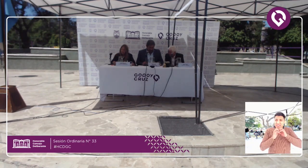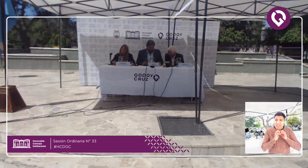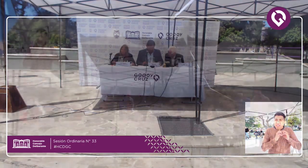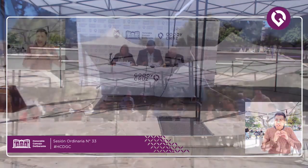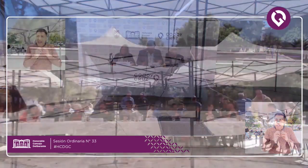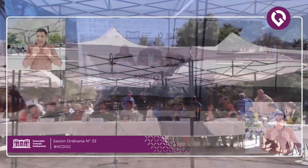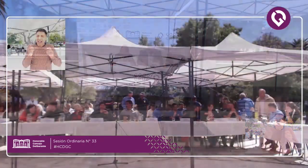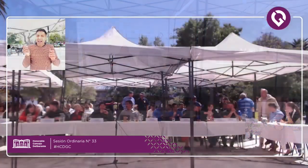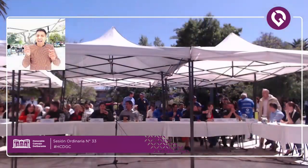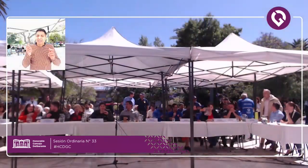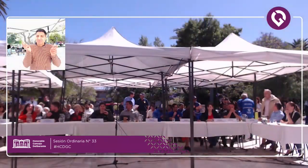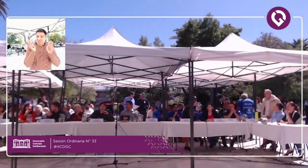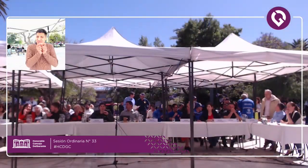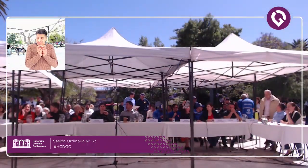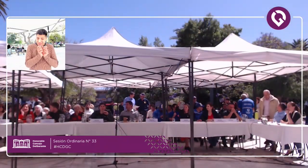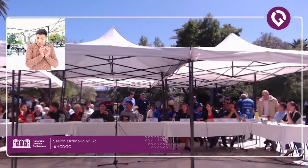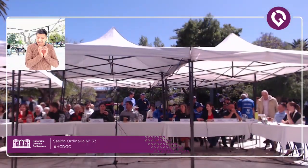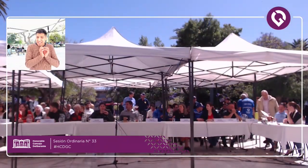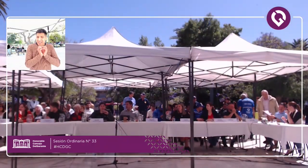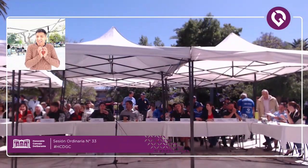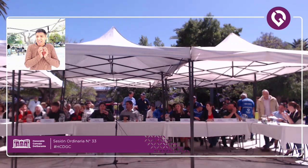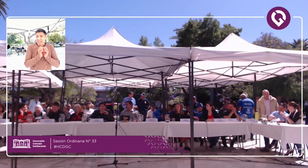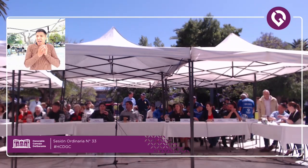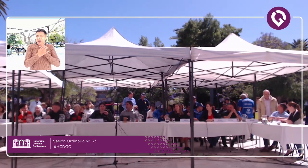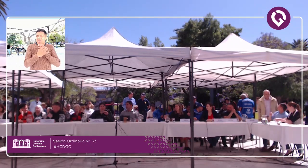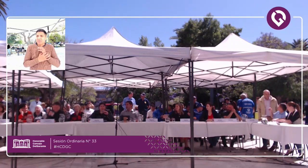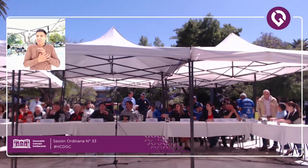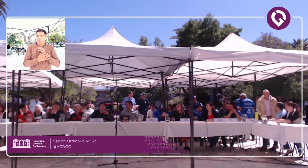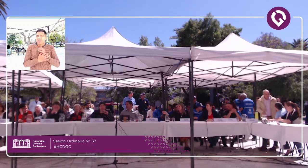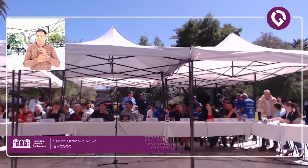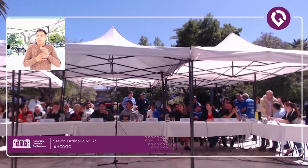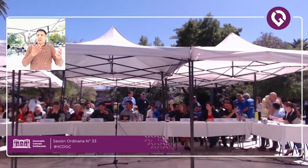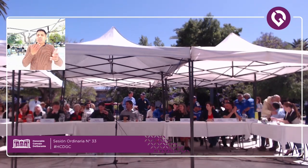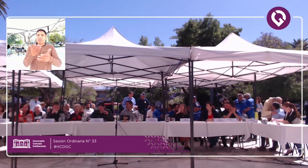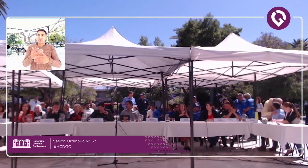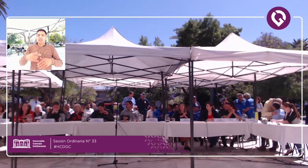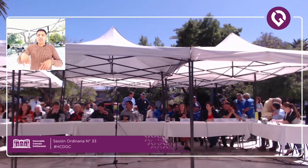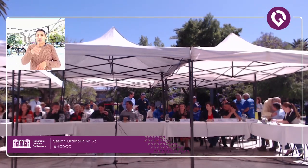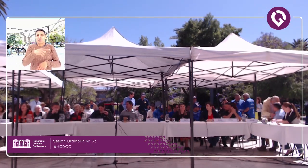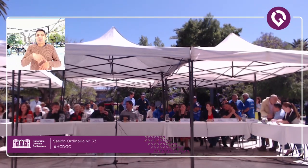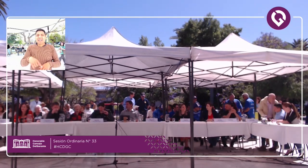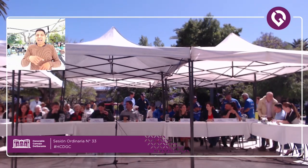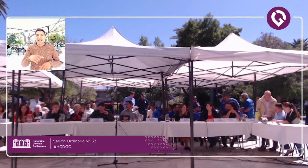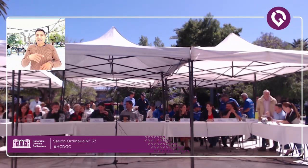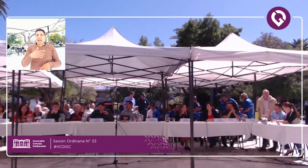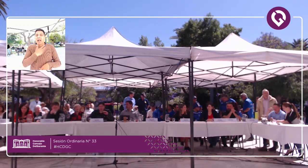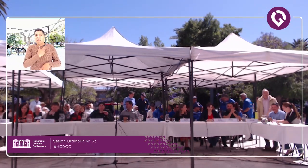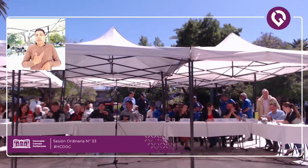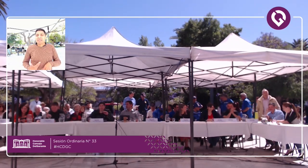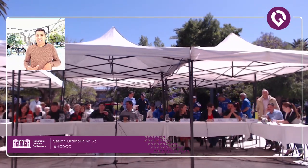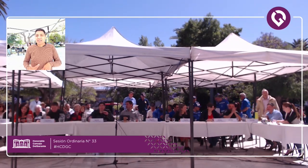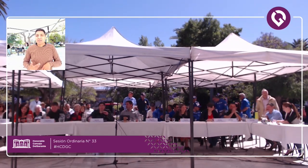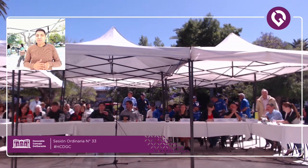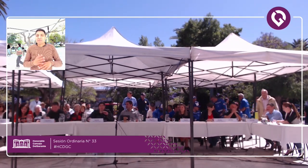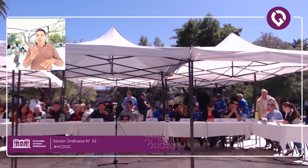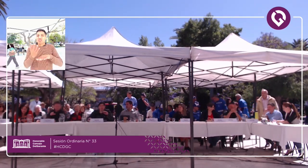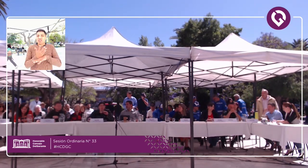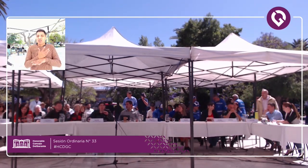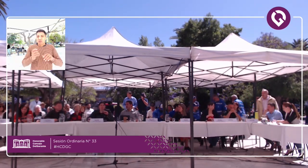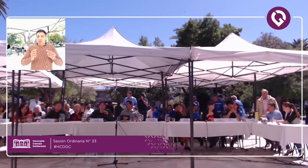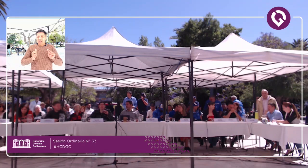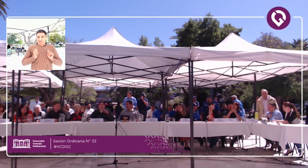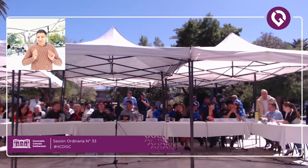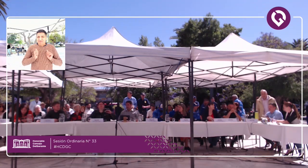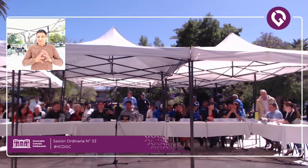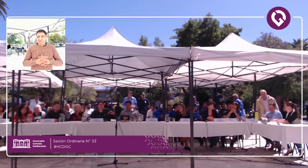dar tratamiento al expediente solicitado sobre tablas, con lo cual le pido y le solicito que, por favor, nos dé 5 minutos de